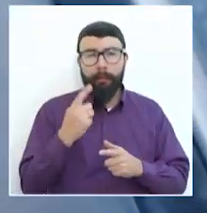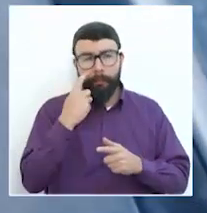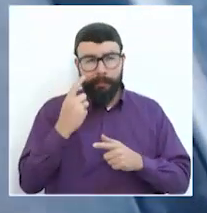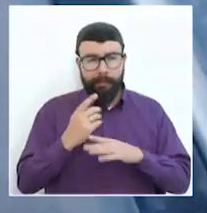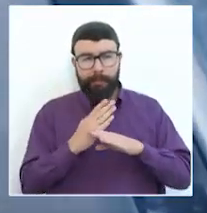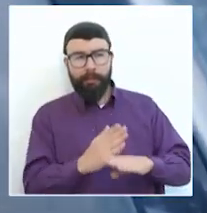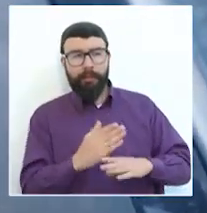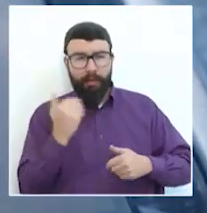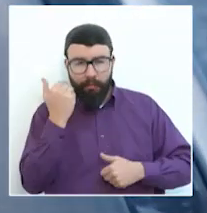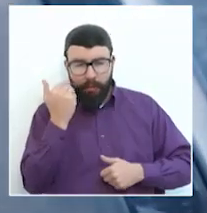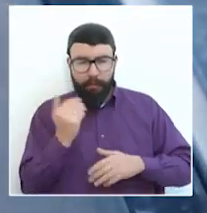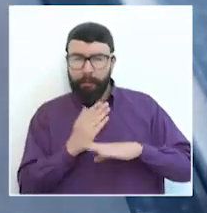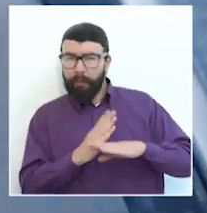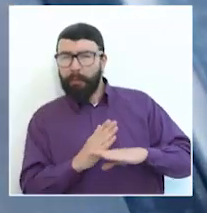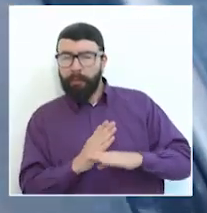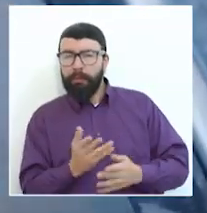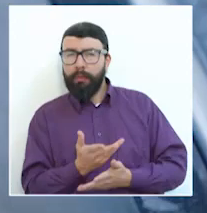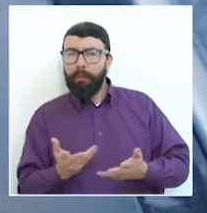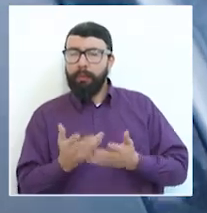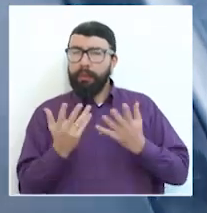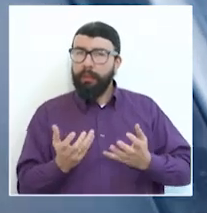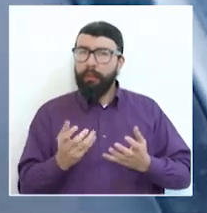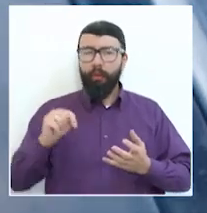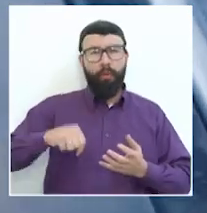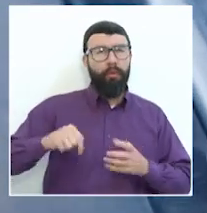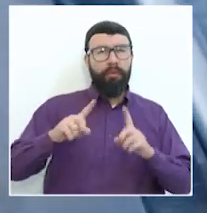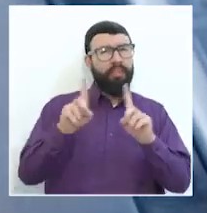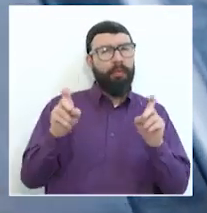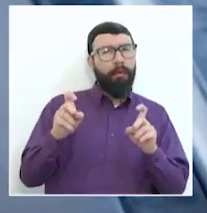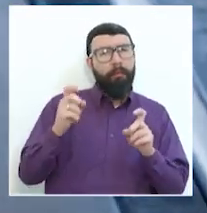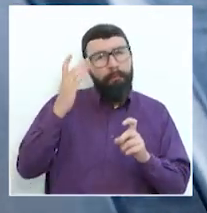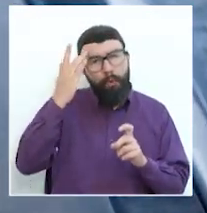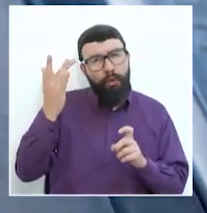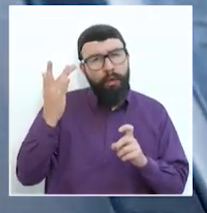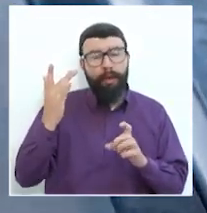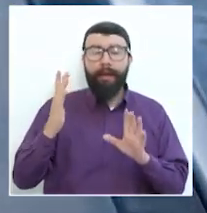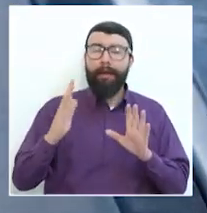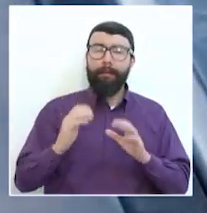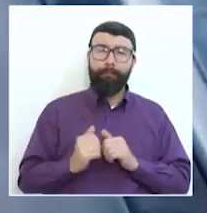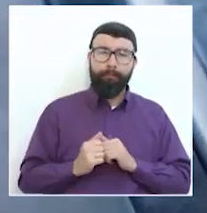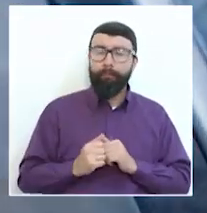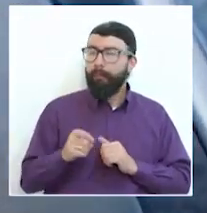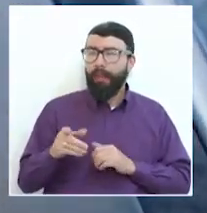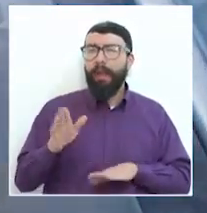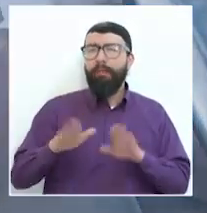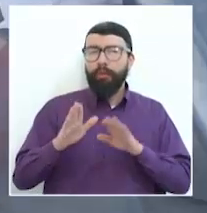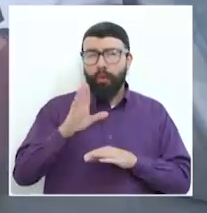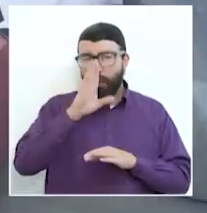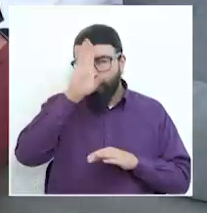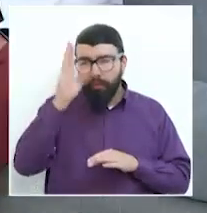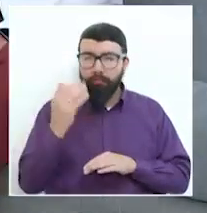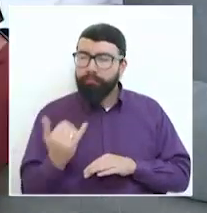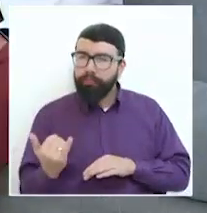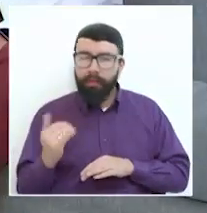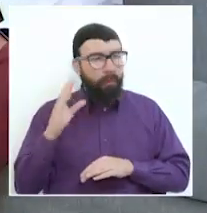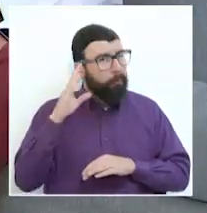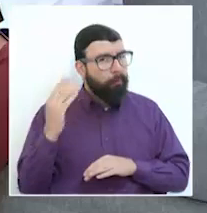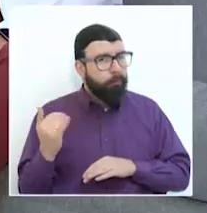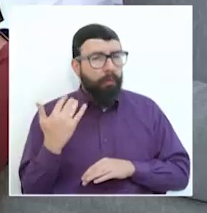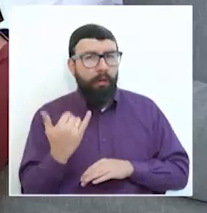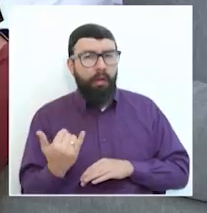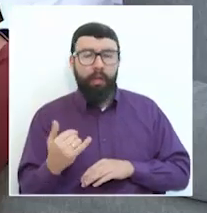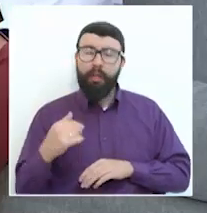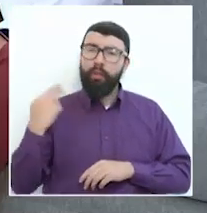prevención. ¿Y por qué quiero hacer hoy este tema? Porque resulta que con frecuencia escucho de historias